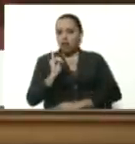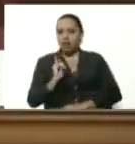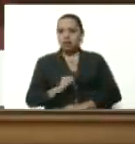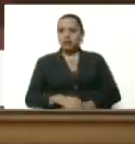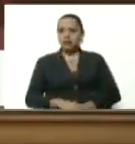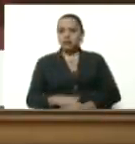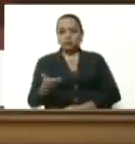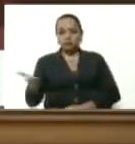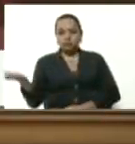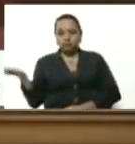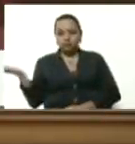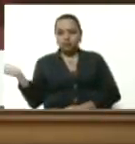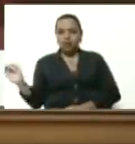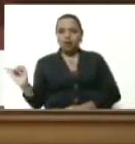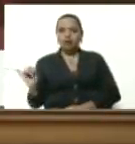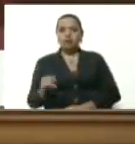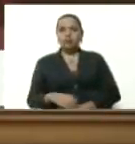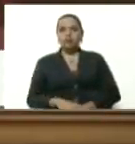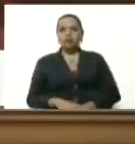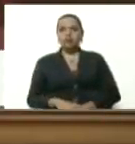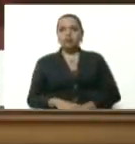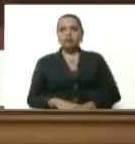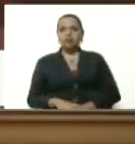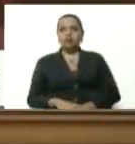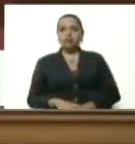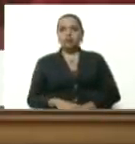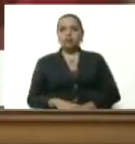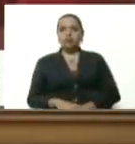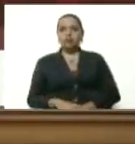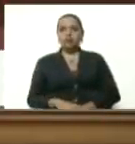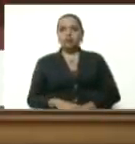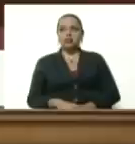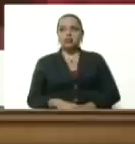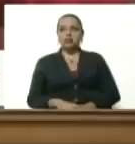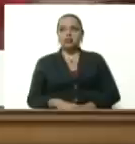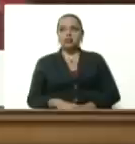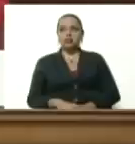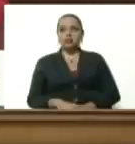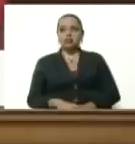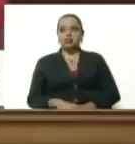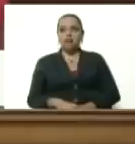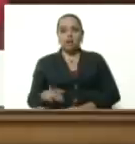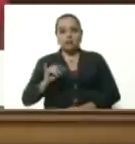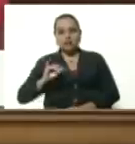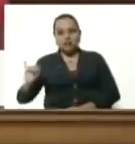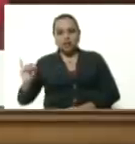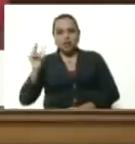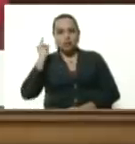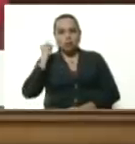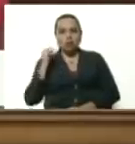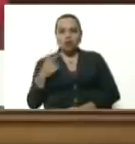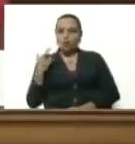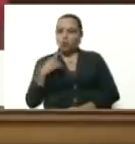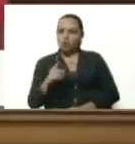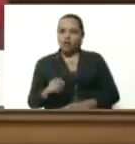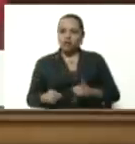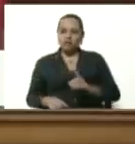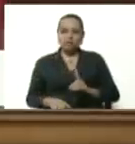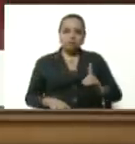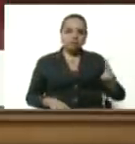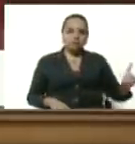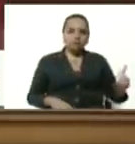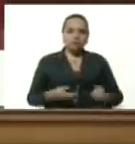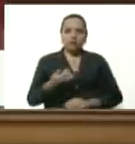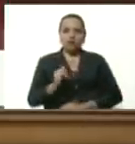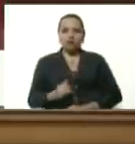aquí la señora Gladys Requena, a mi izquierda, la señora Tania Díaz, aquí a